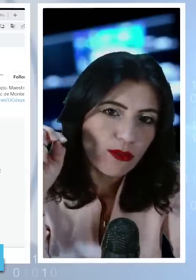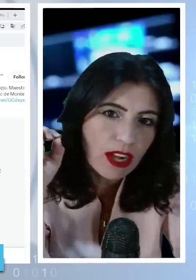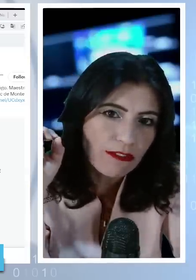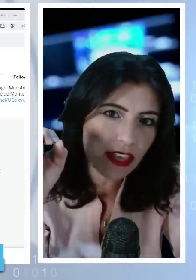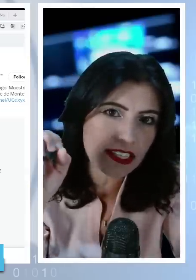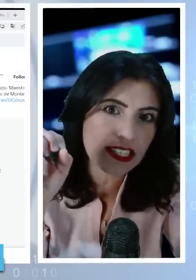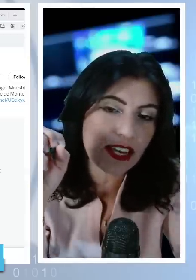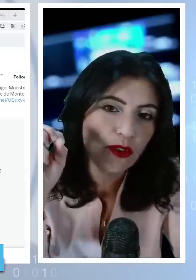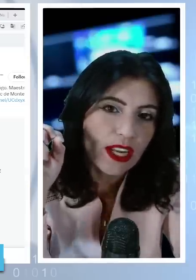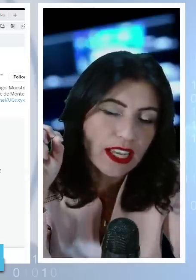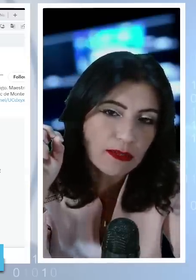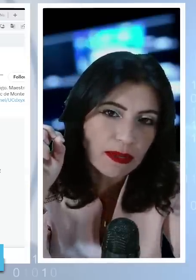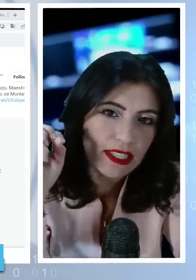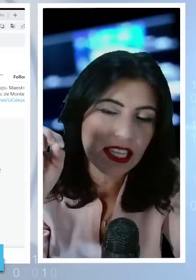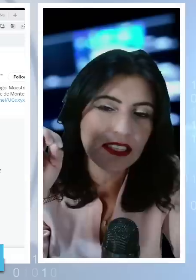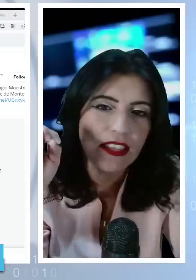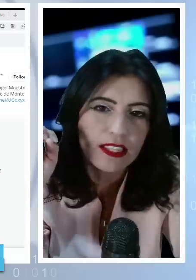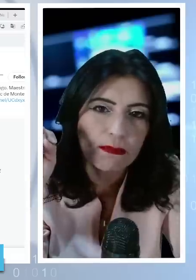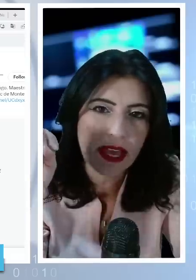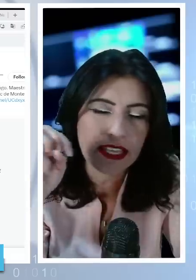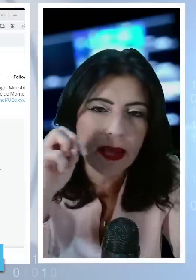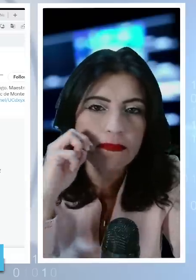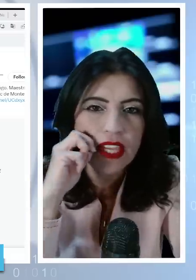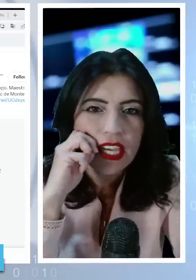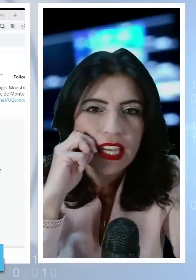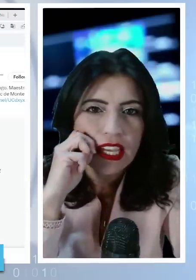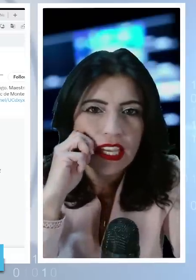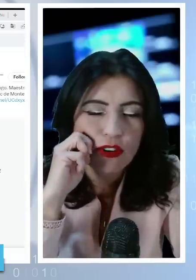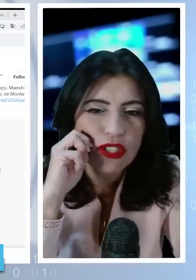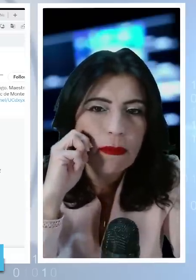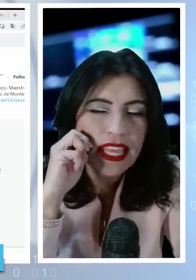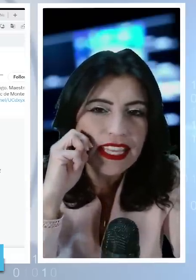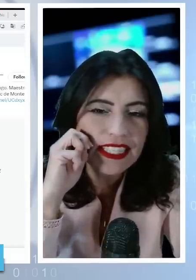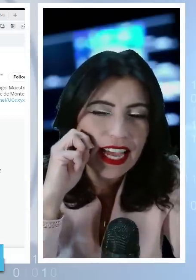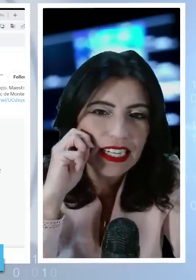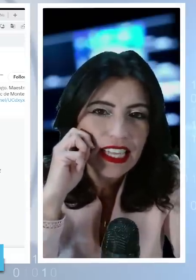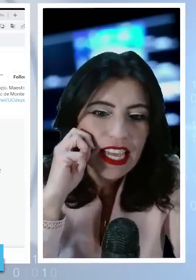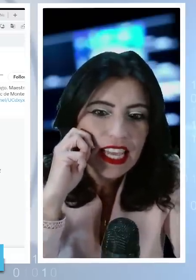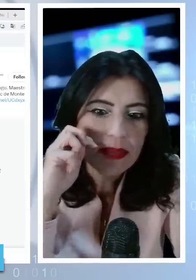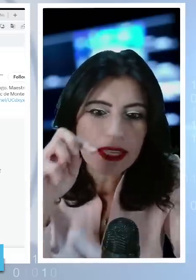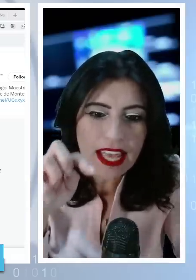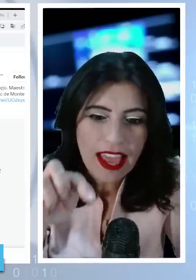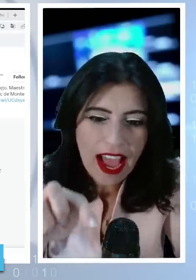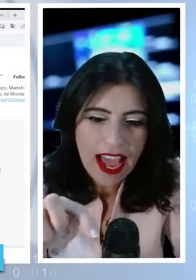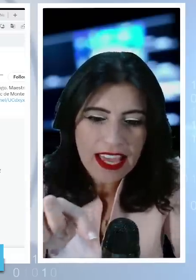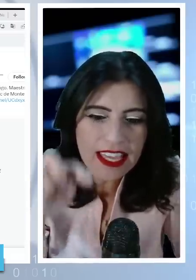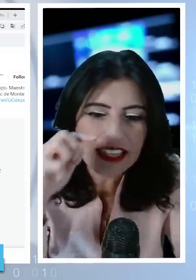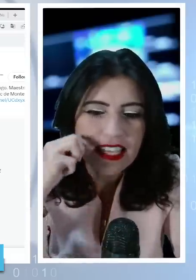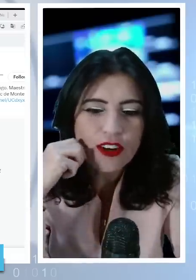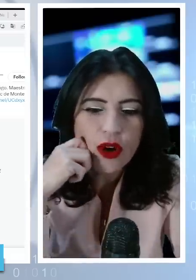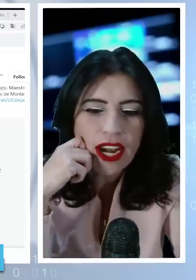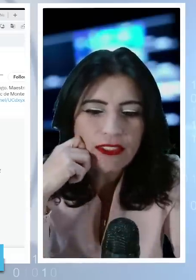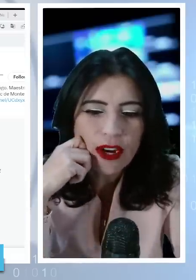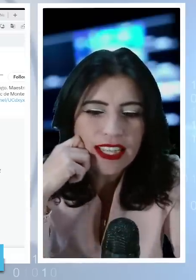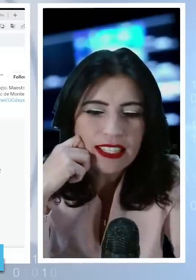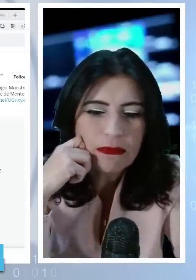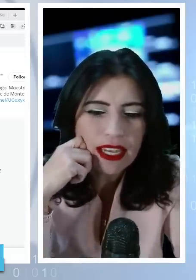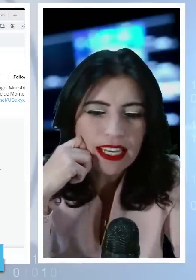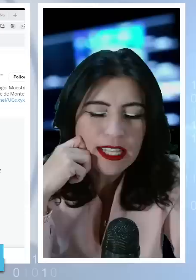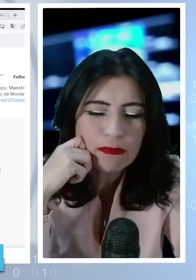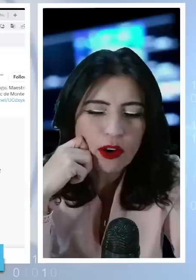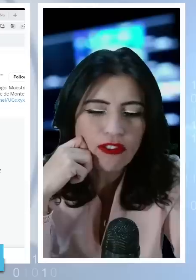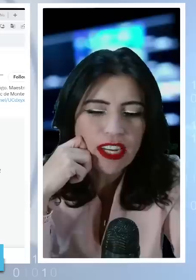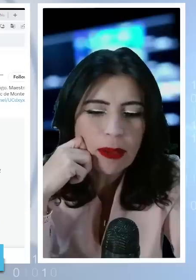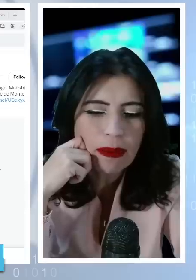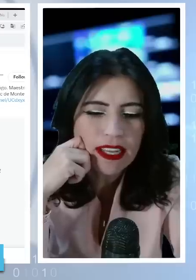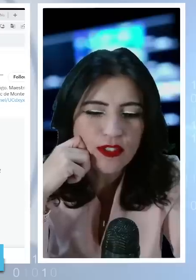captado en una fiesta con el expresidente de España José María aznar y mire ahí ya están Rolando las